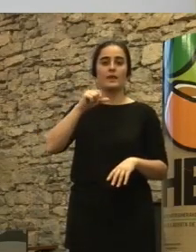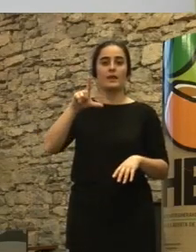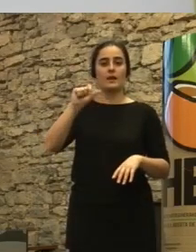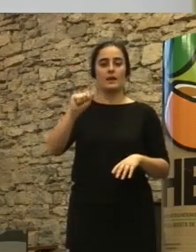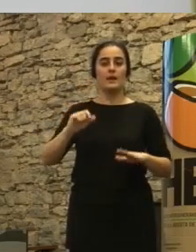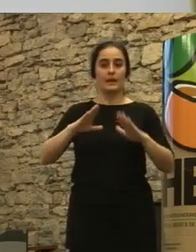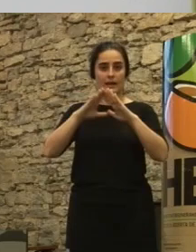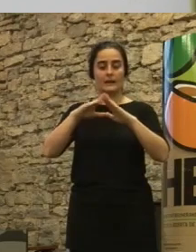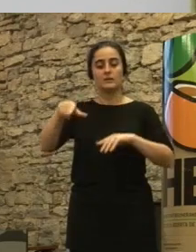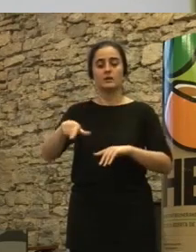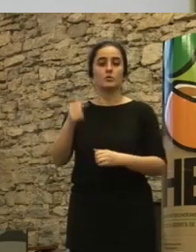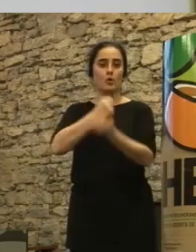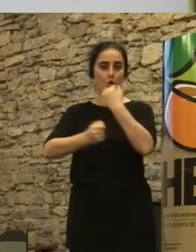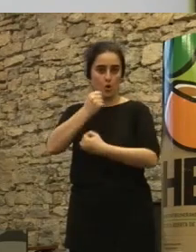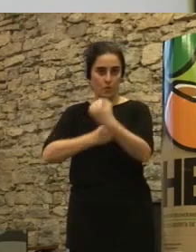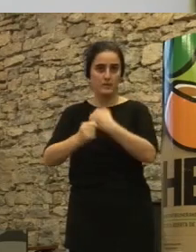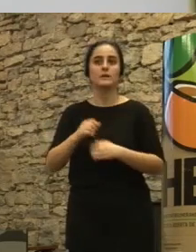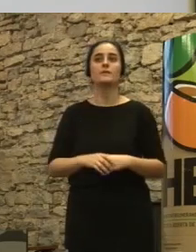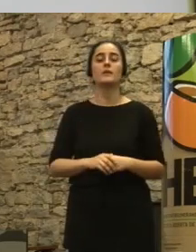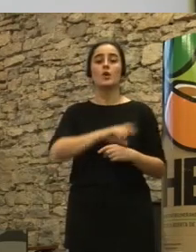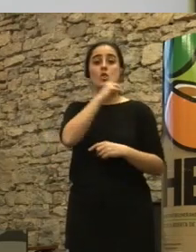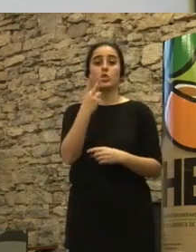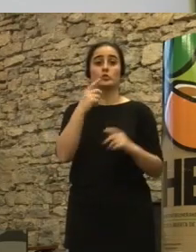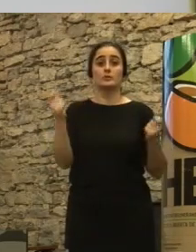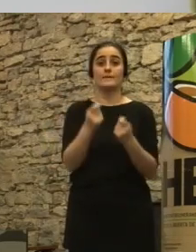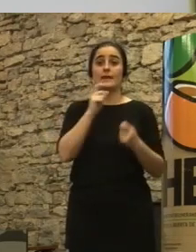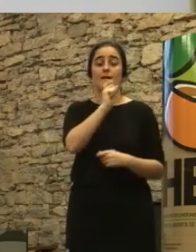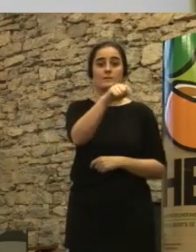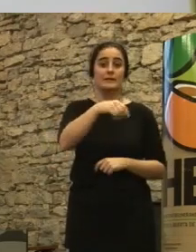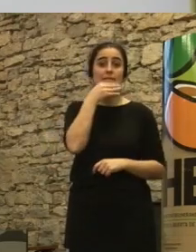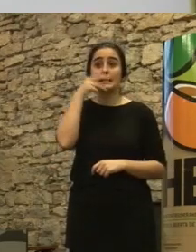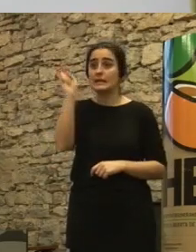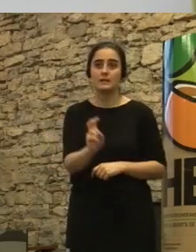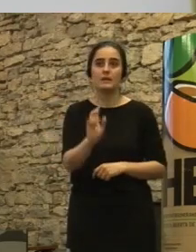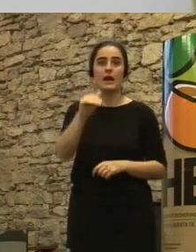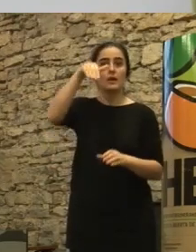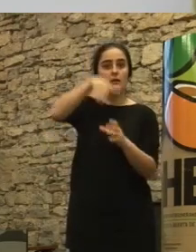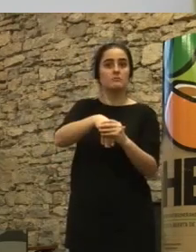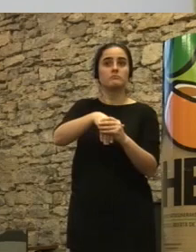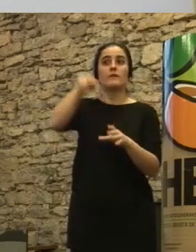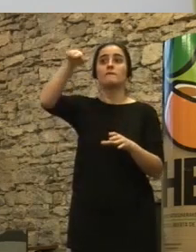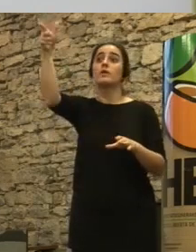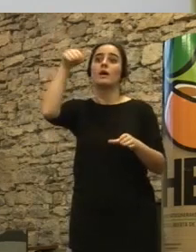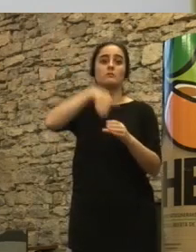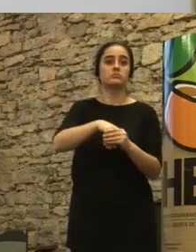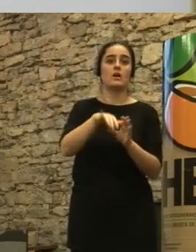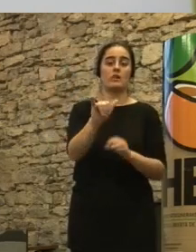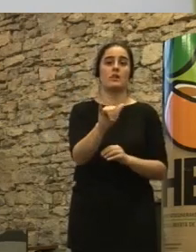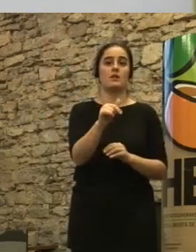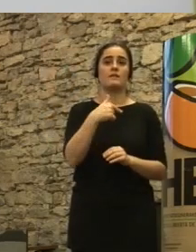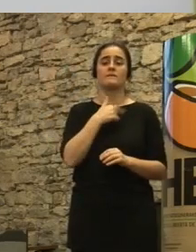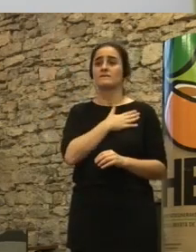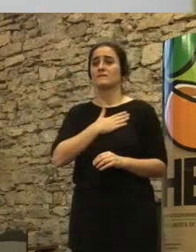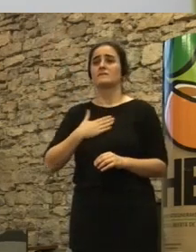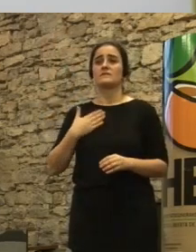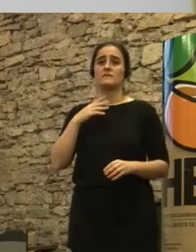de Conexiones Improbables. Y dos anuncios, para el que no venga a la tarde, hemos puesto una urna fuera, por favor, nos encantaría